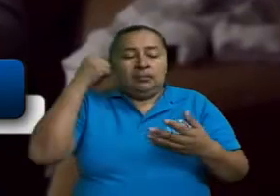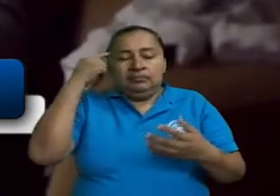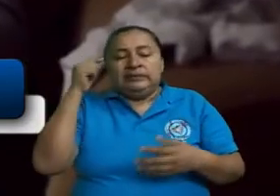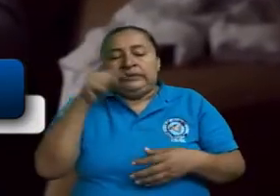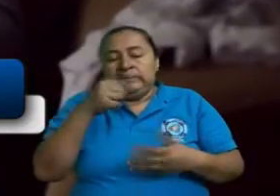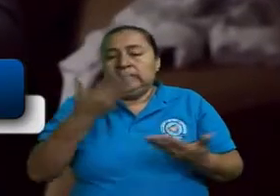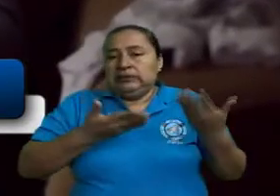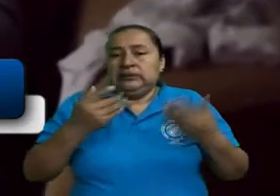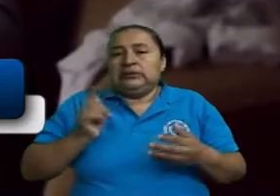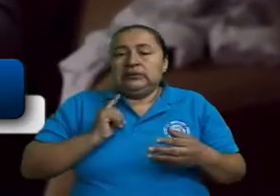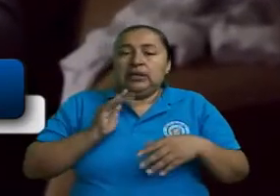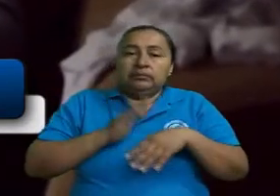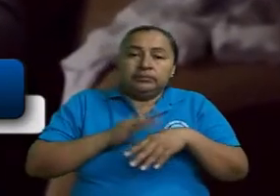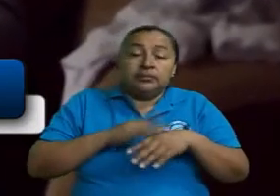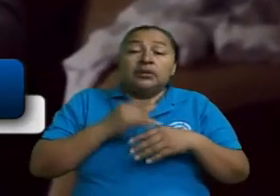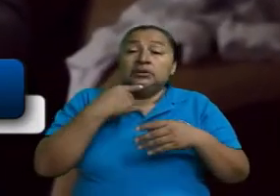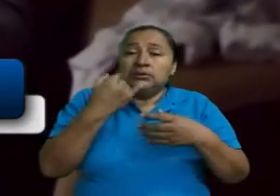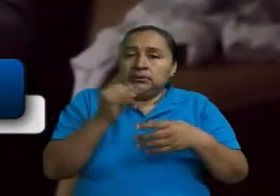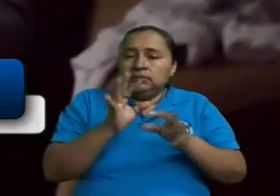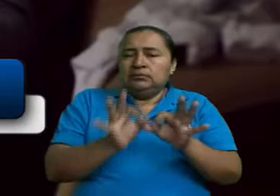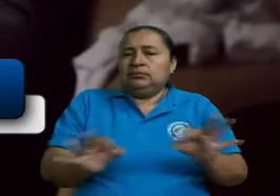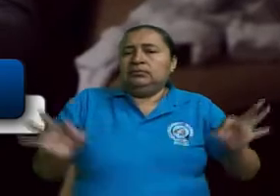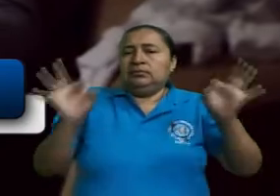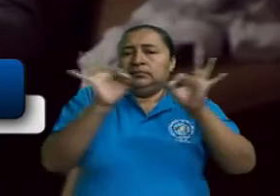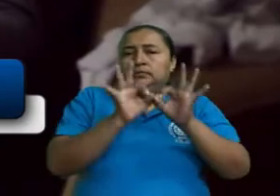pensar. Aunque es